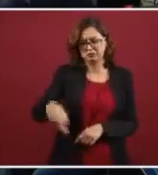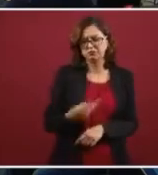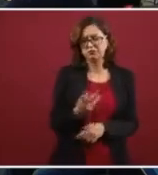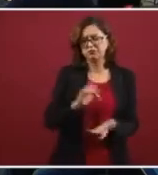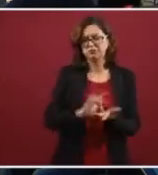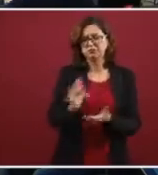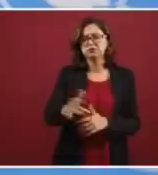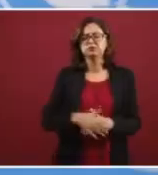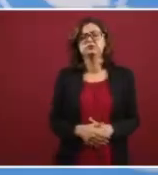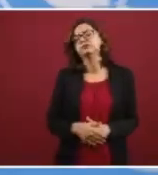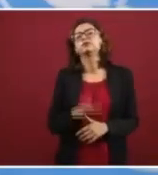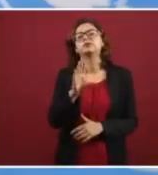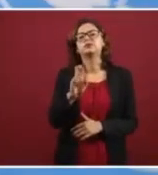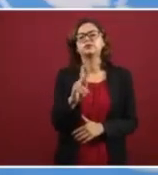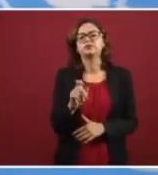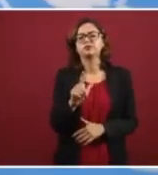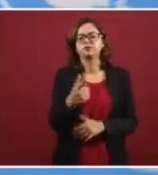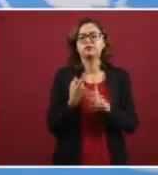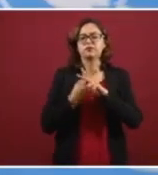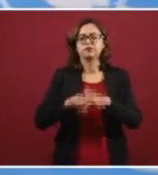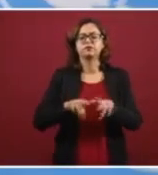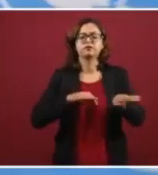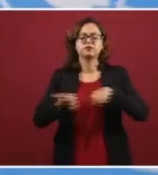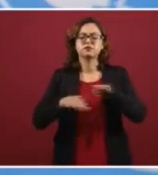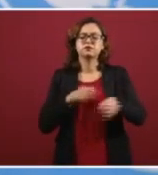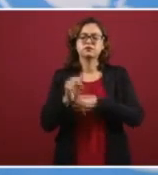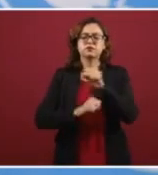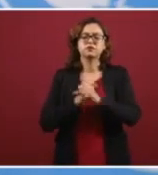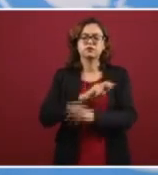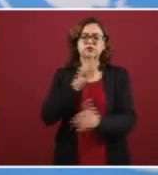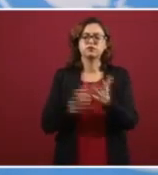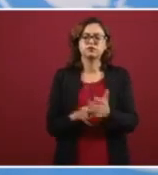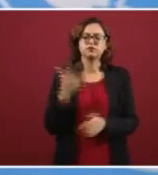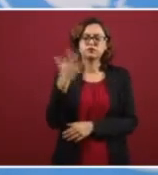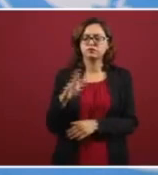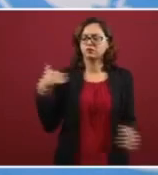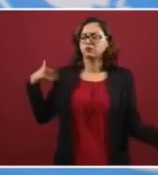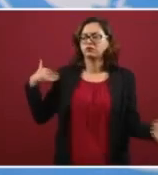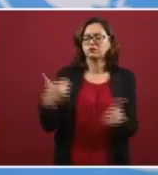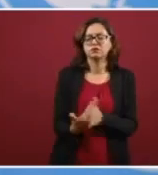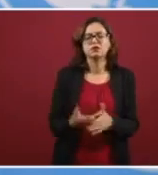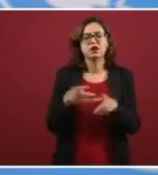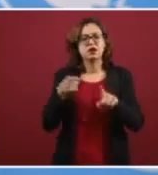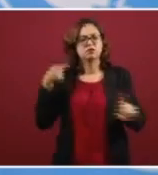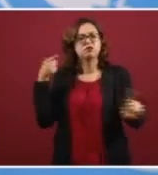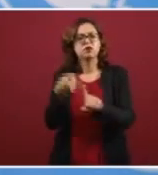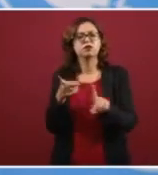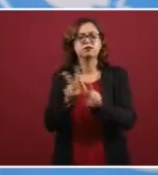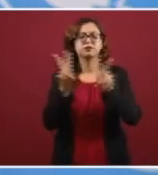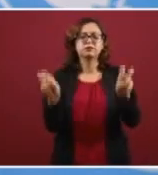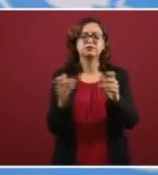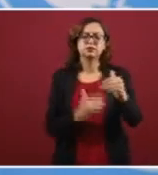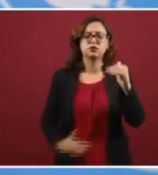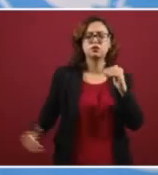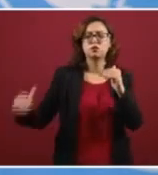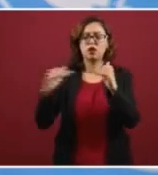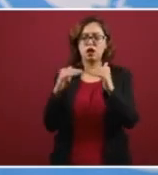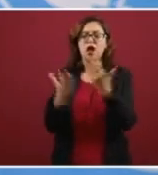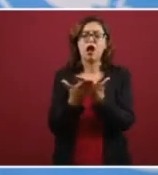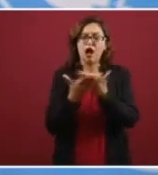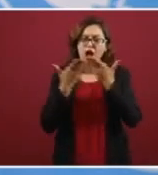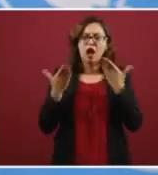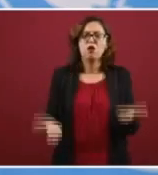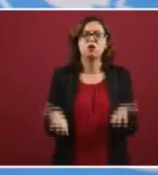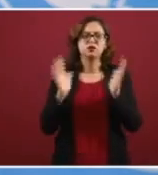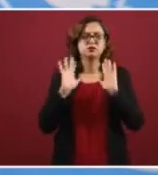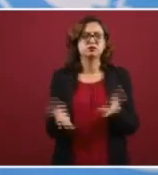Económica para América Latina y el Caribe, Alicia Bárcena, respaldó la política social implementada por el mandatario mexicano que impulsa el combate a